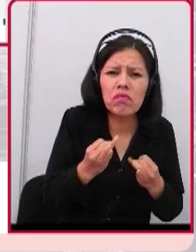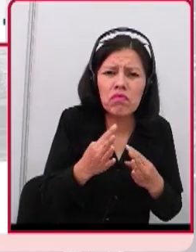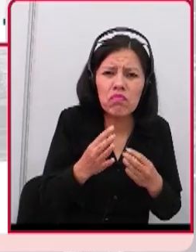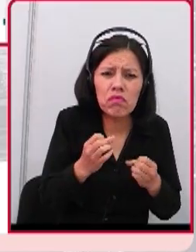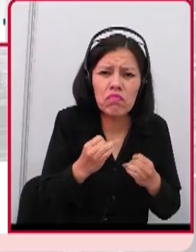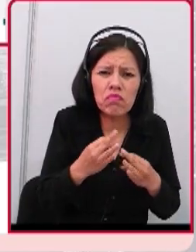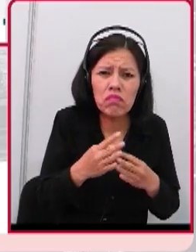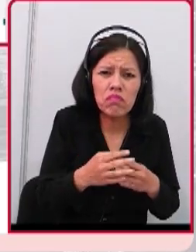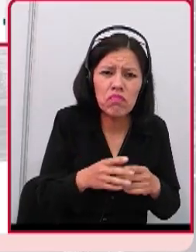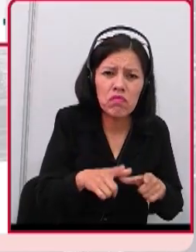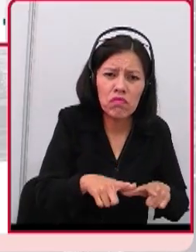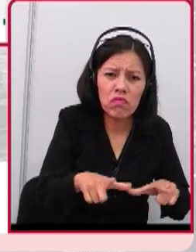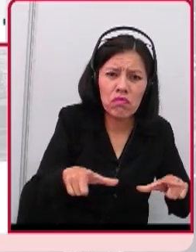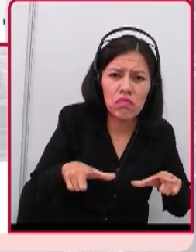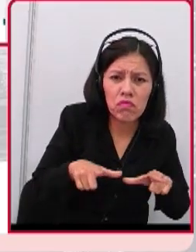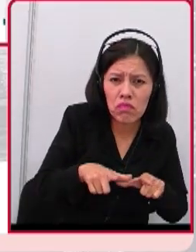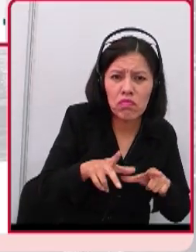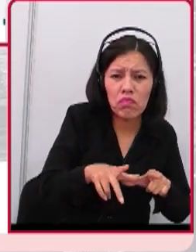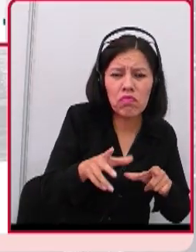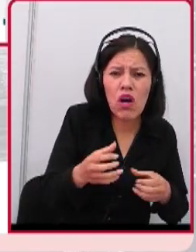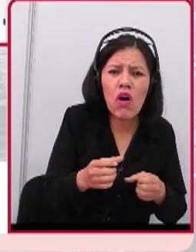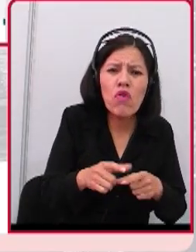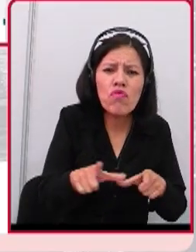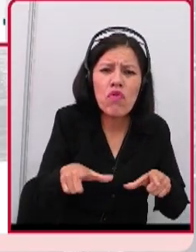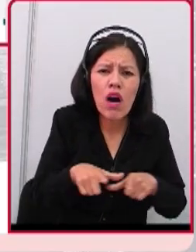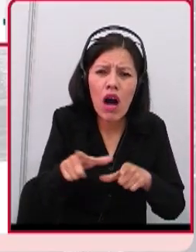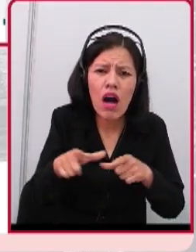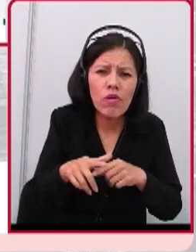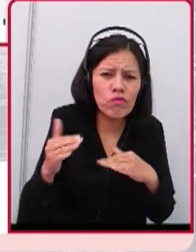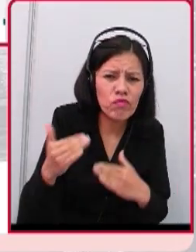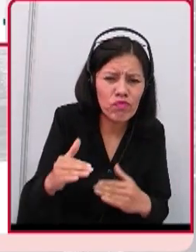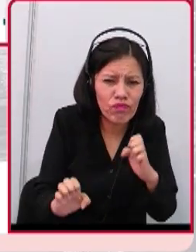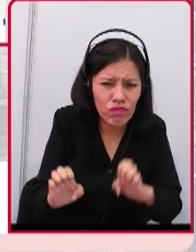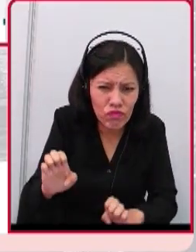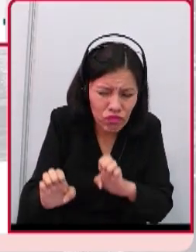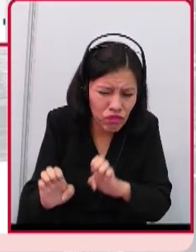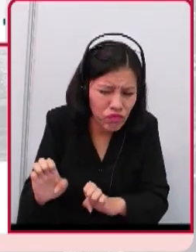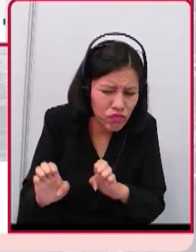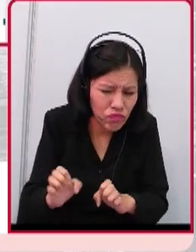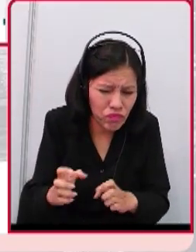trabajamos o estimamos en Peñasquito 10 elementos.